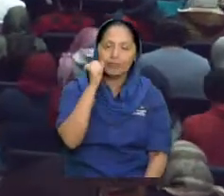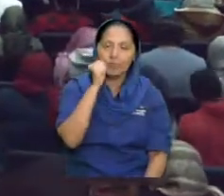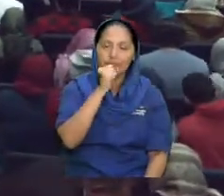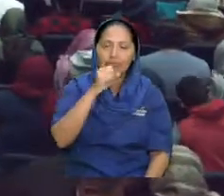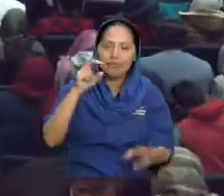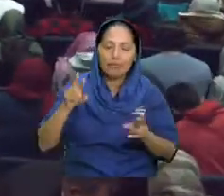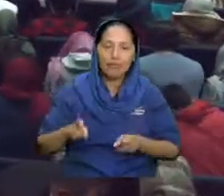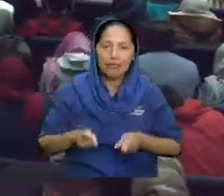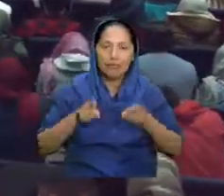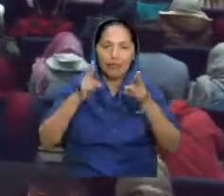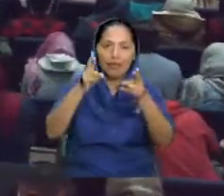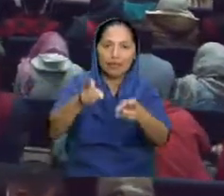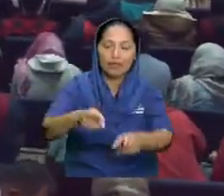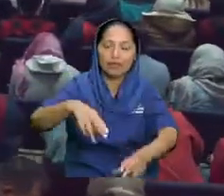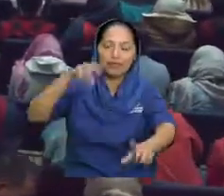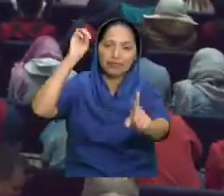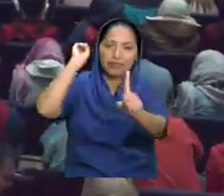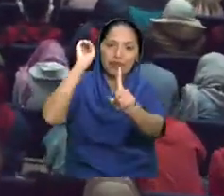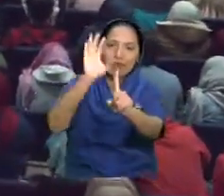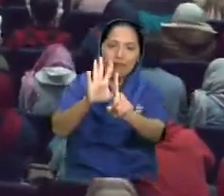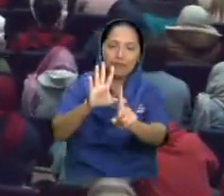el nombre de Jesús.